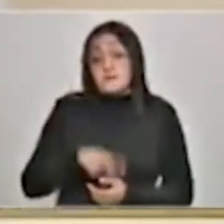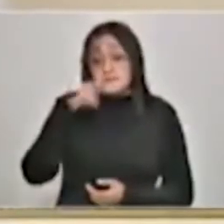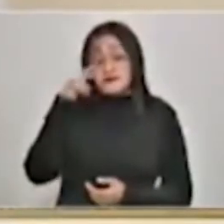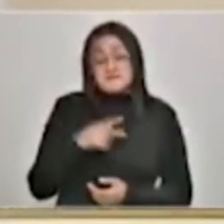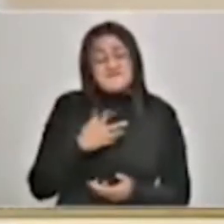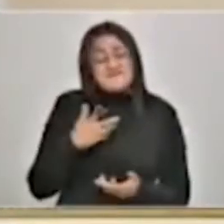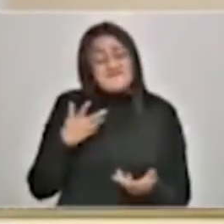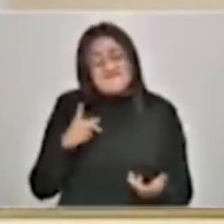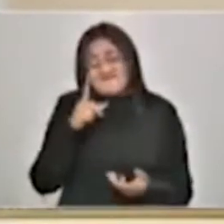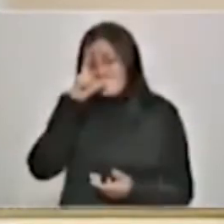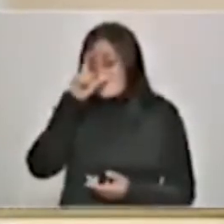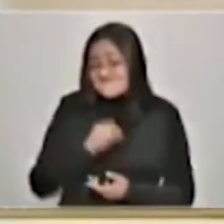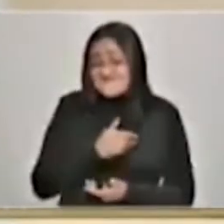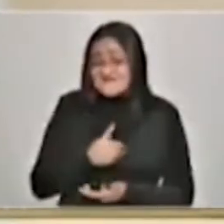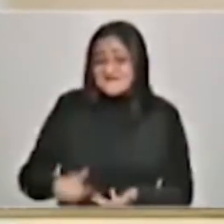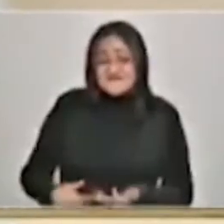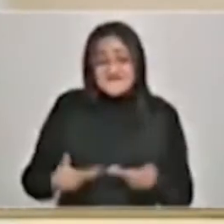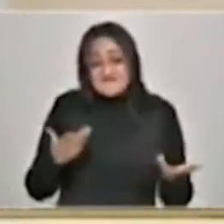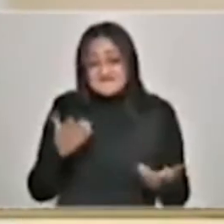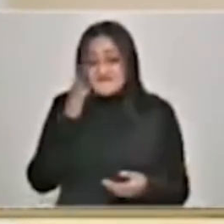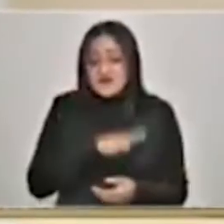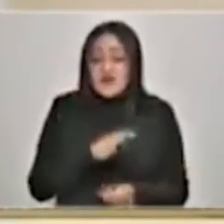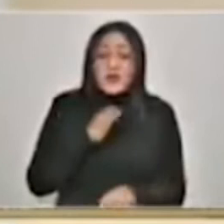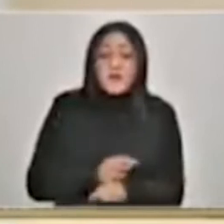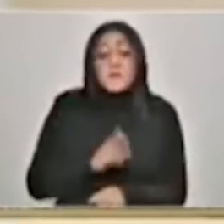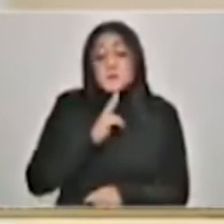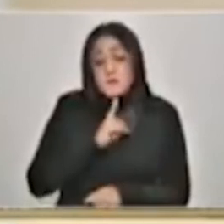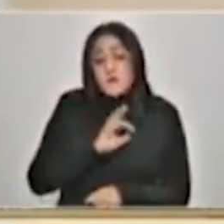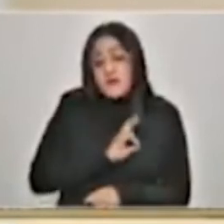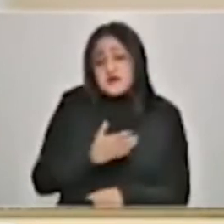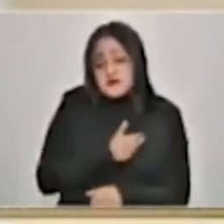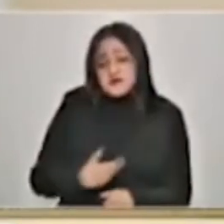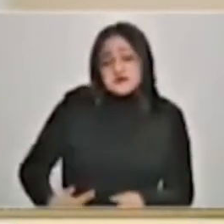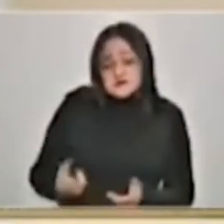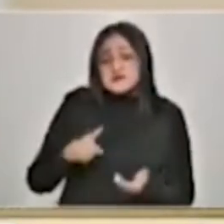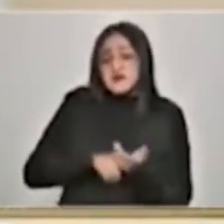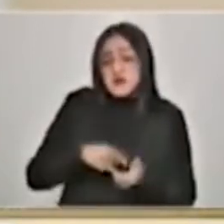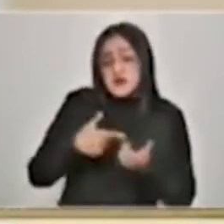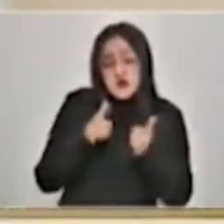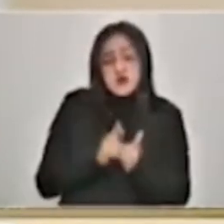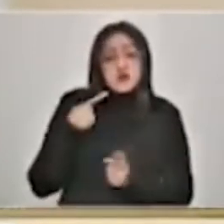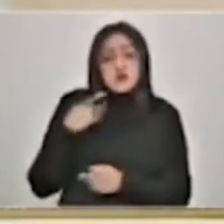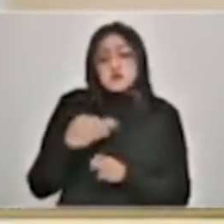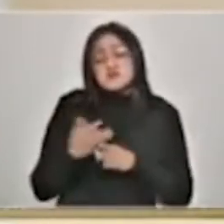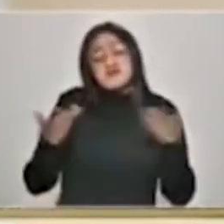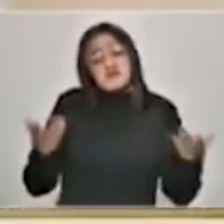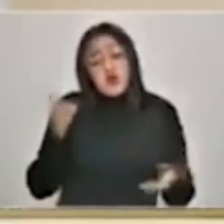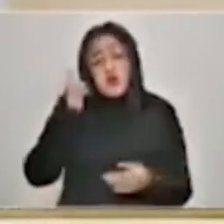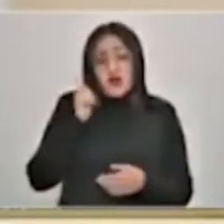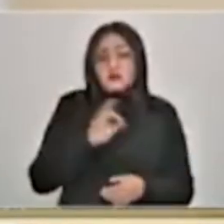lo consiguió. Y ahora quiere ser la mejor presidenta estatal de Morena. Ojalá y lo